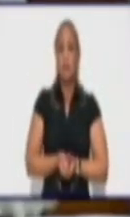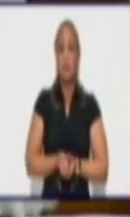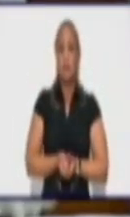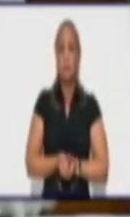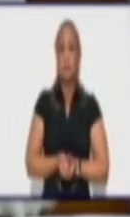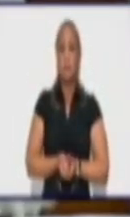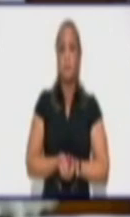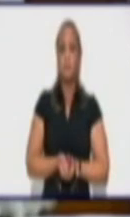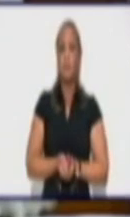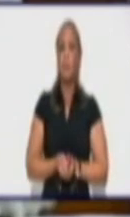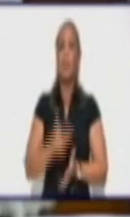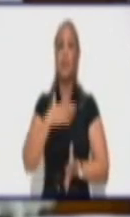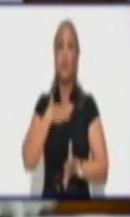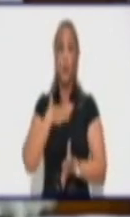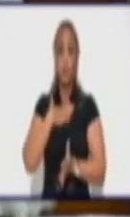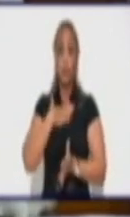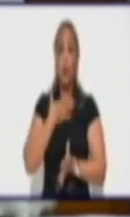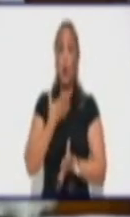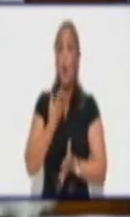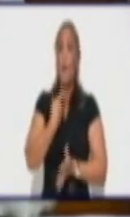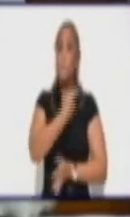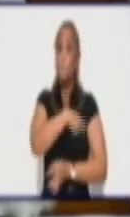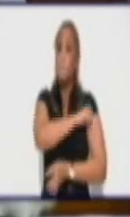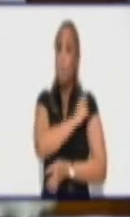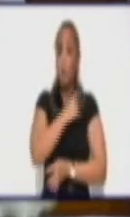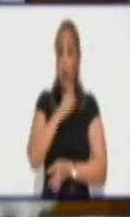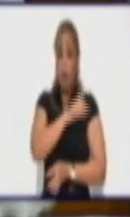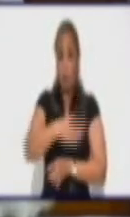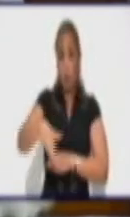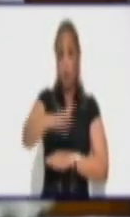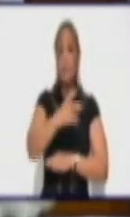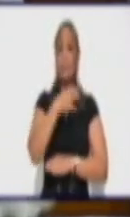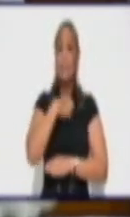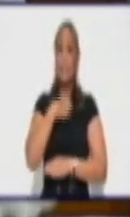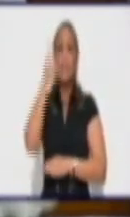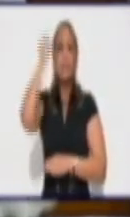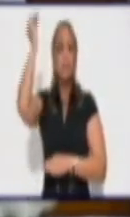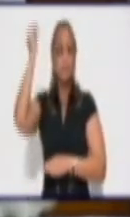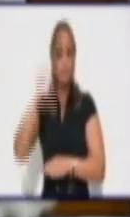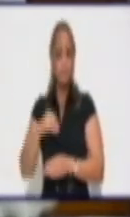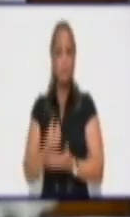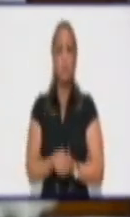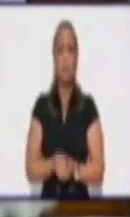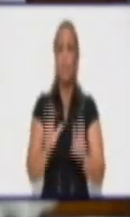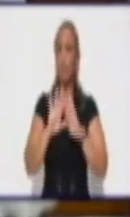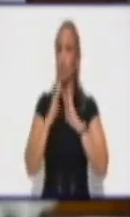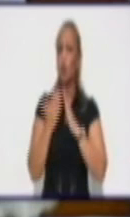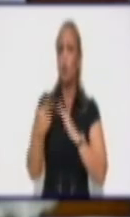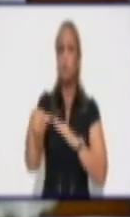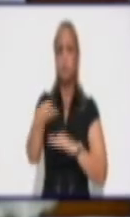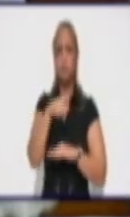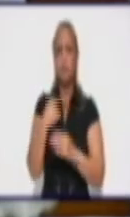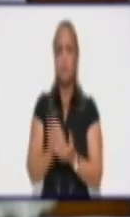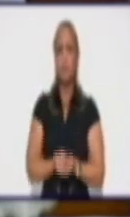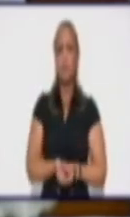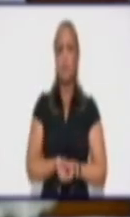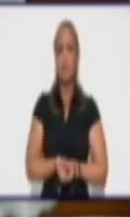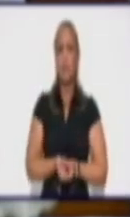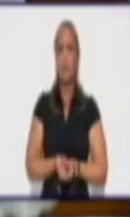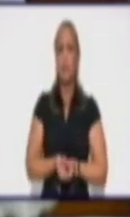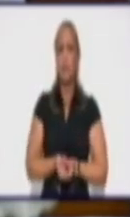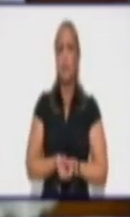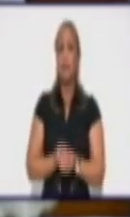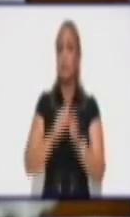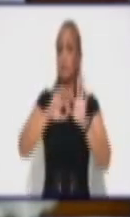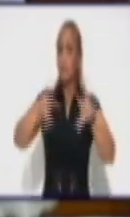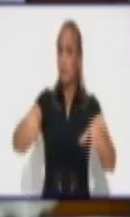nuestro pueblo tiene que conocer que todo esto esta escena lo que se ha